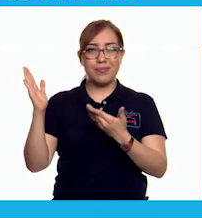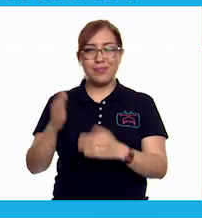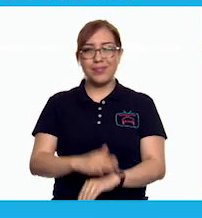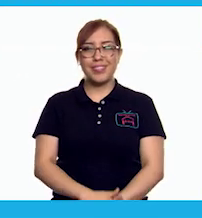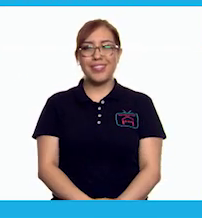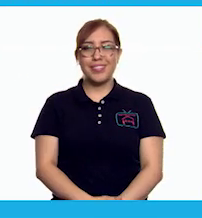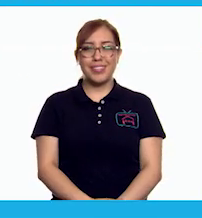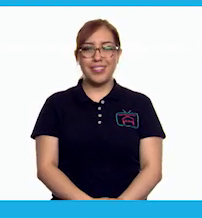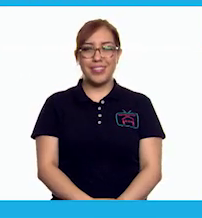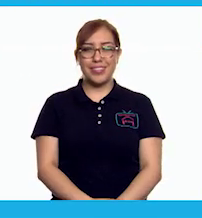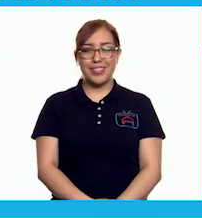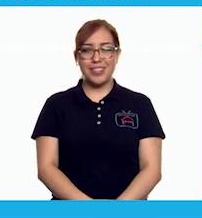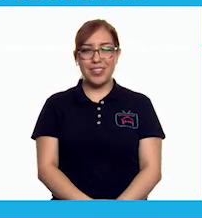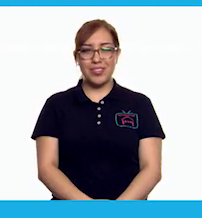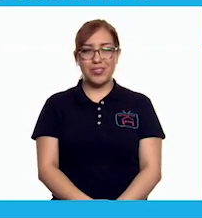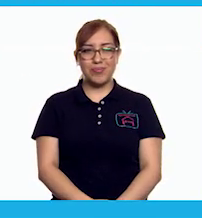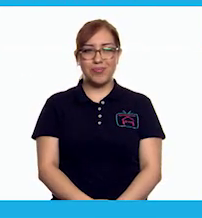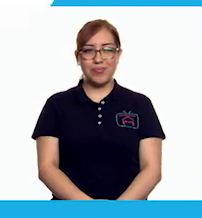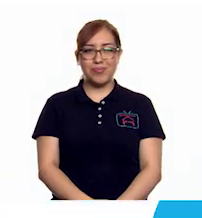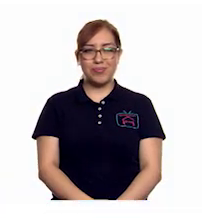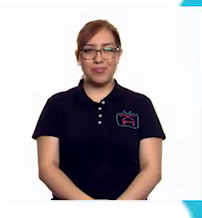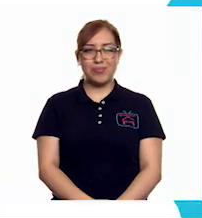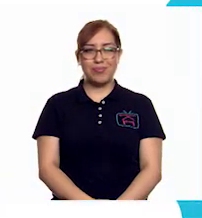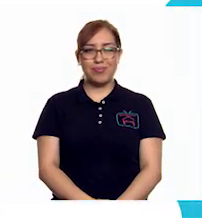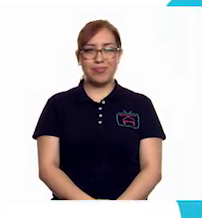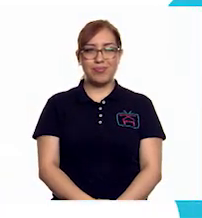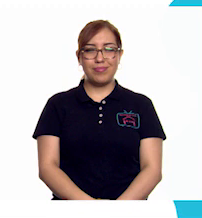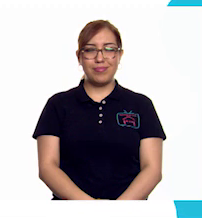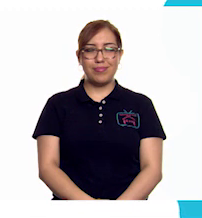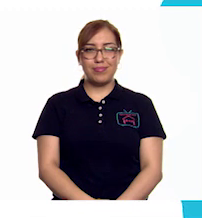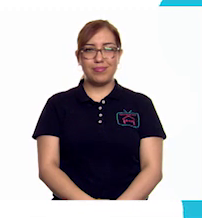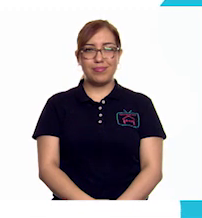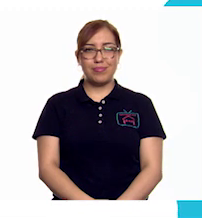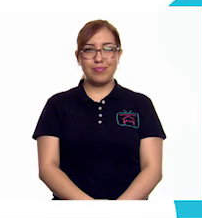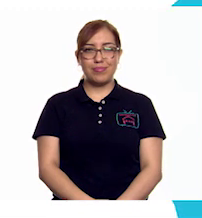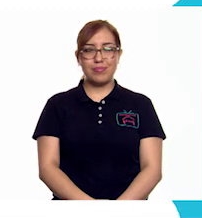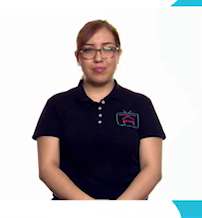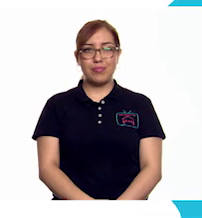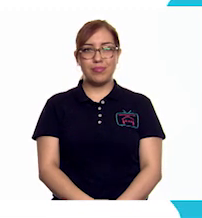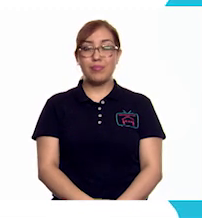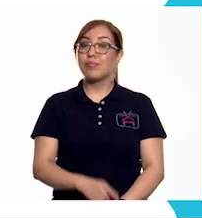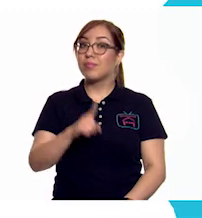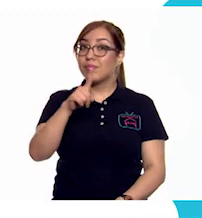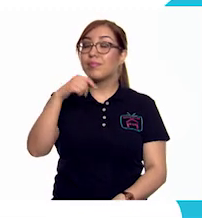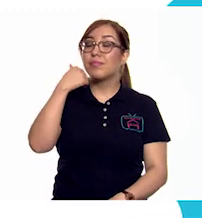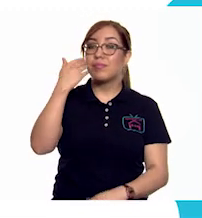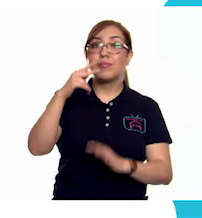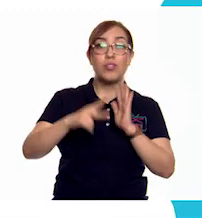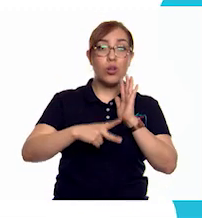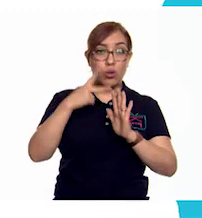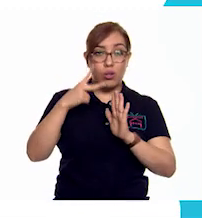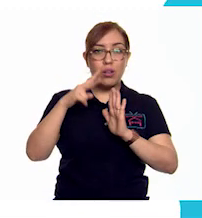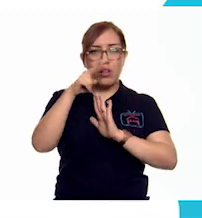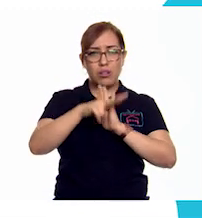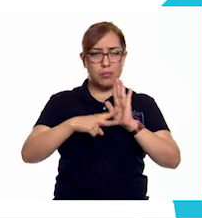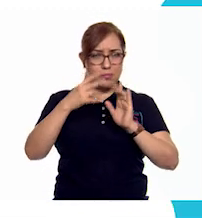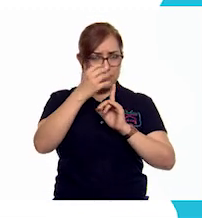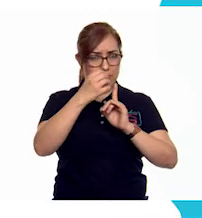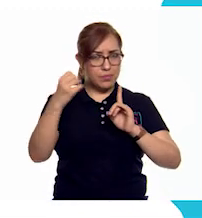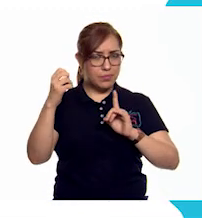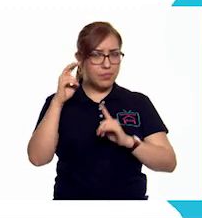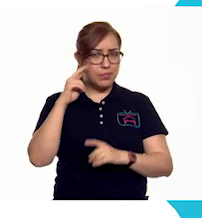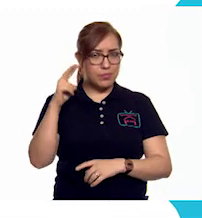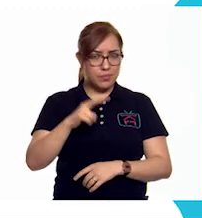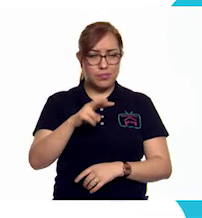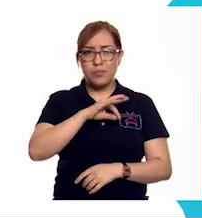conaliteg.cep.gob.mx. Si quieres volver a ver los programas de Aprende en Casa 3,